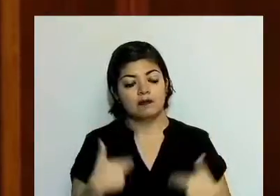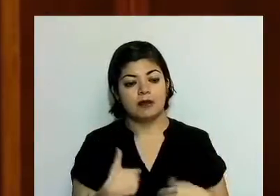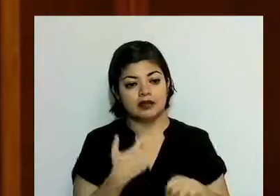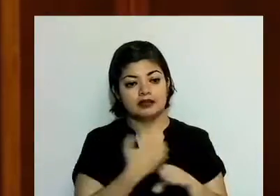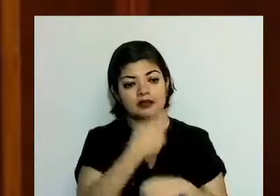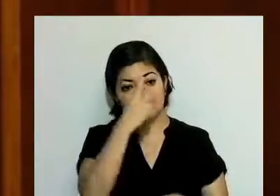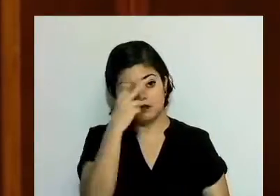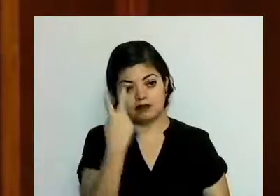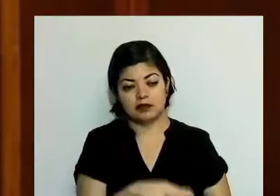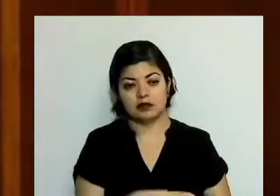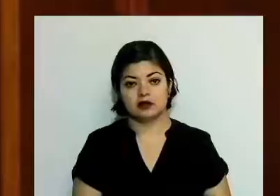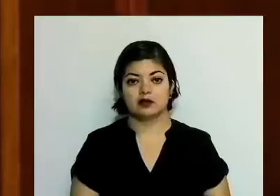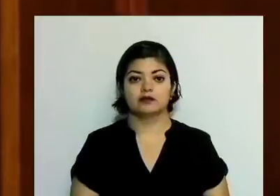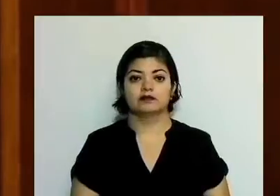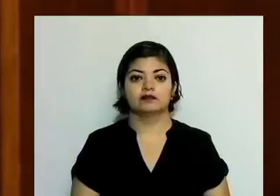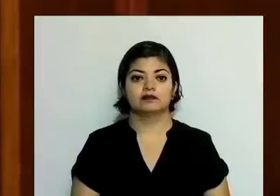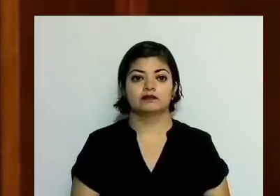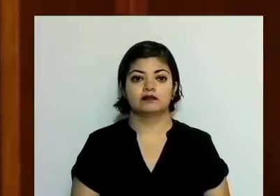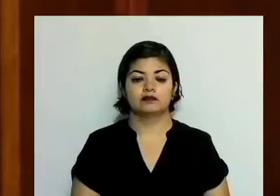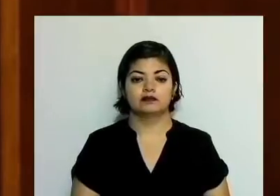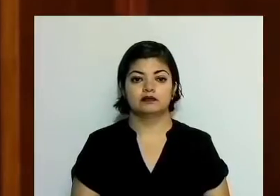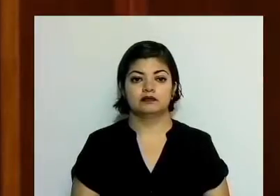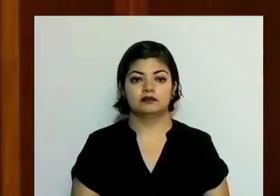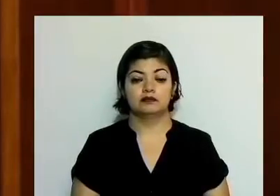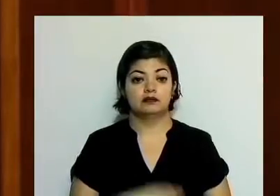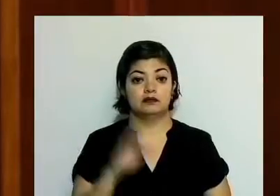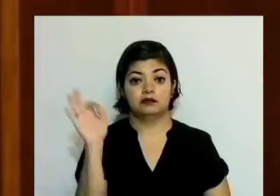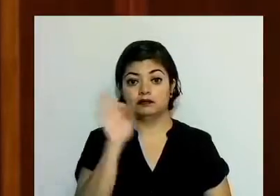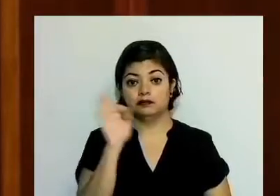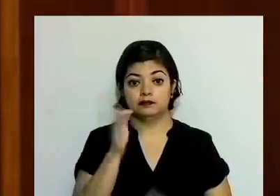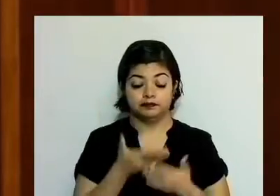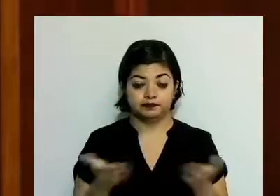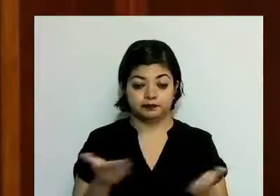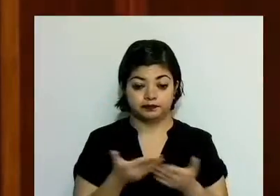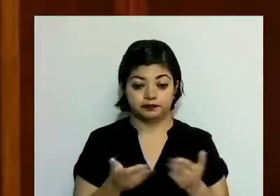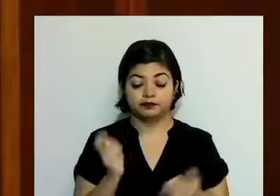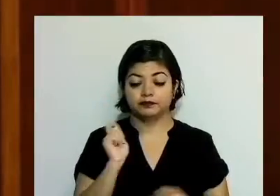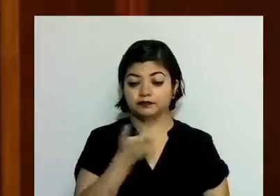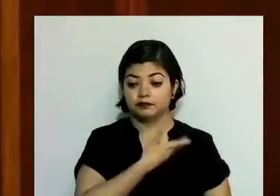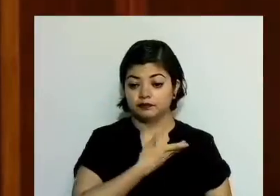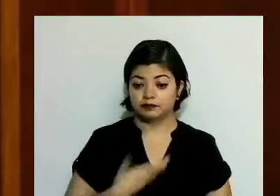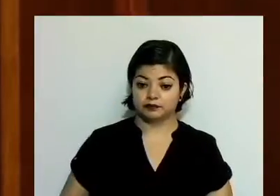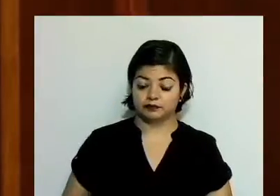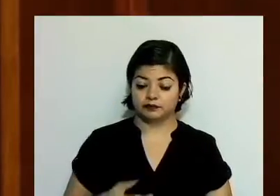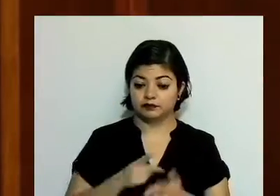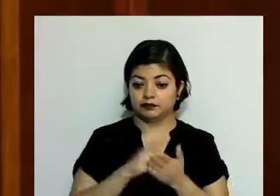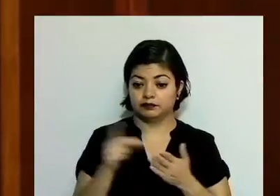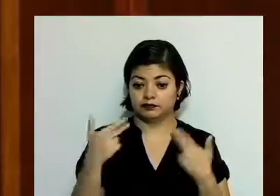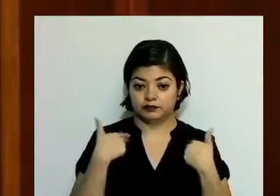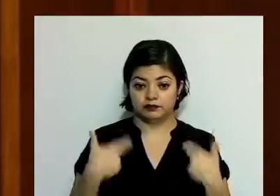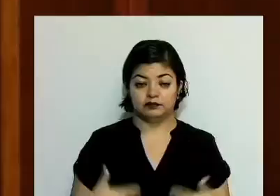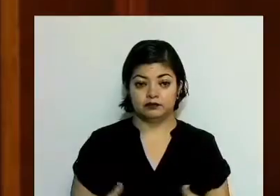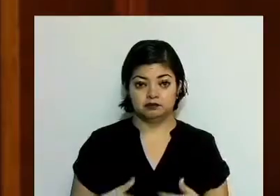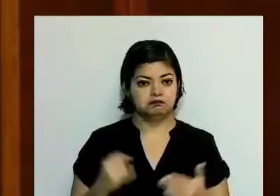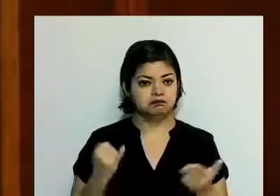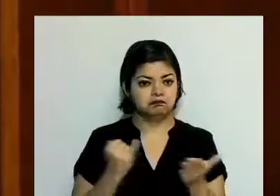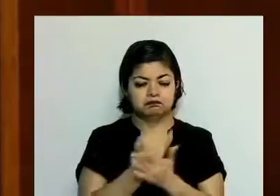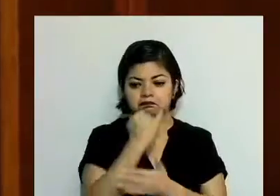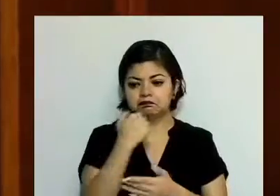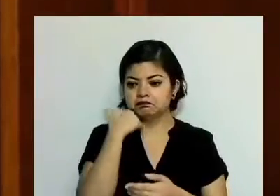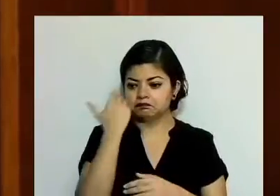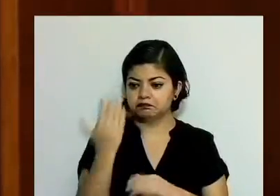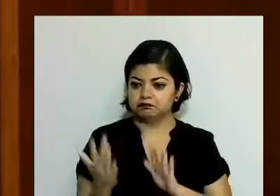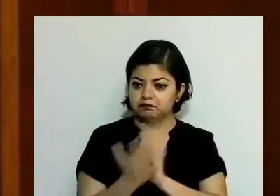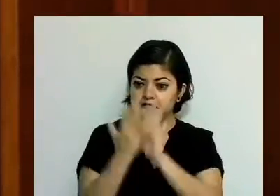México. En caso de que el actual presidente de la Comisión Estatal de Derechos Humanos decidiera participar en el